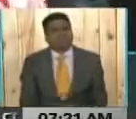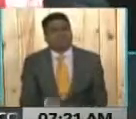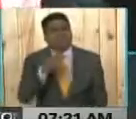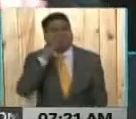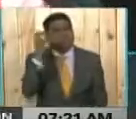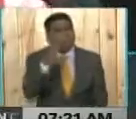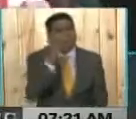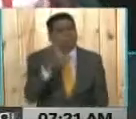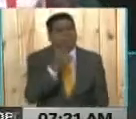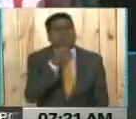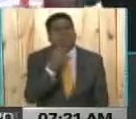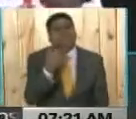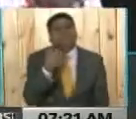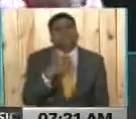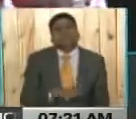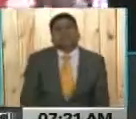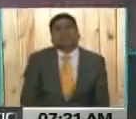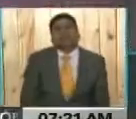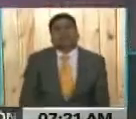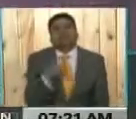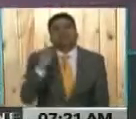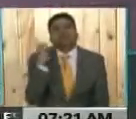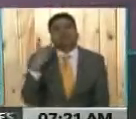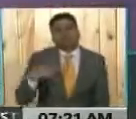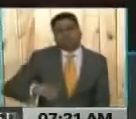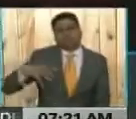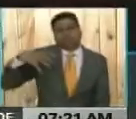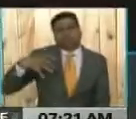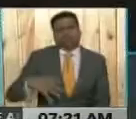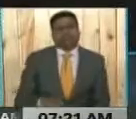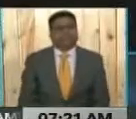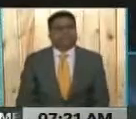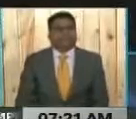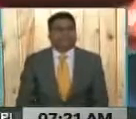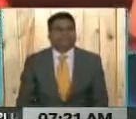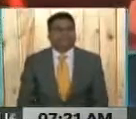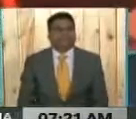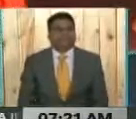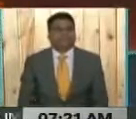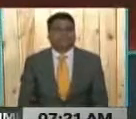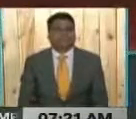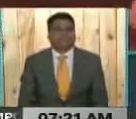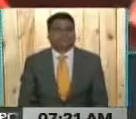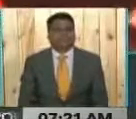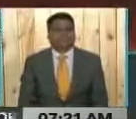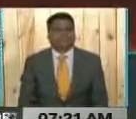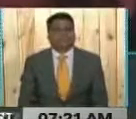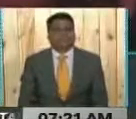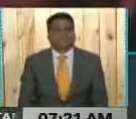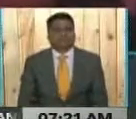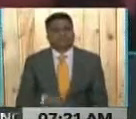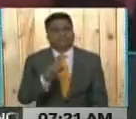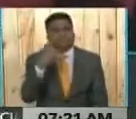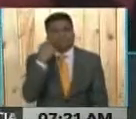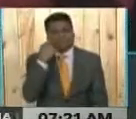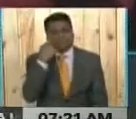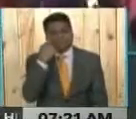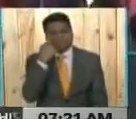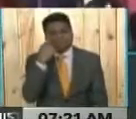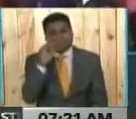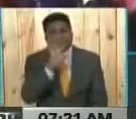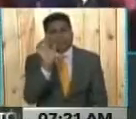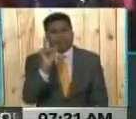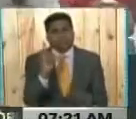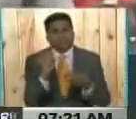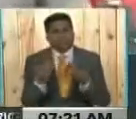belleza muy alineada a Occidente y muy de una manera muy cónsona con lo que Occidente ha sistematizado y